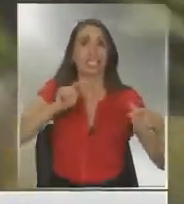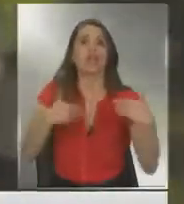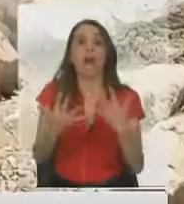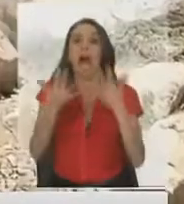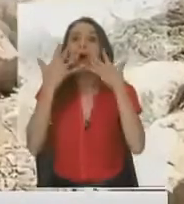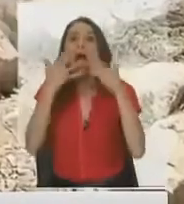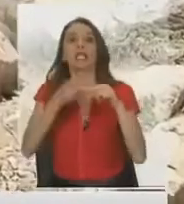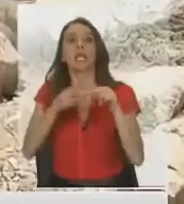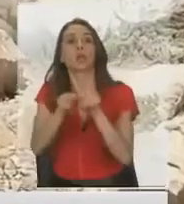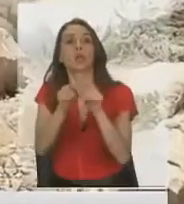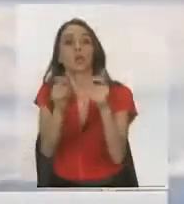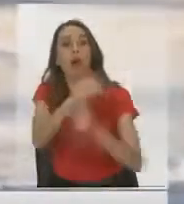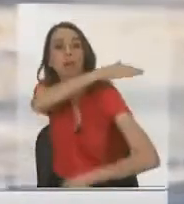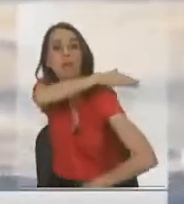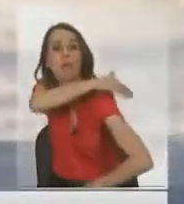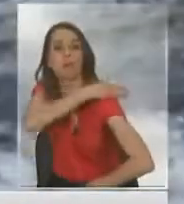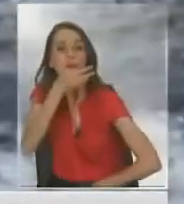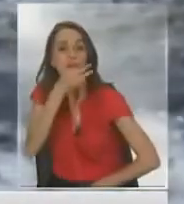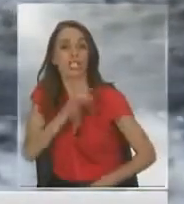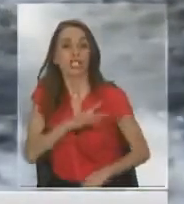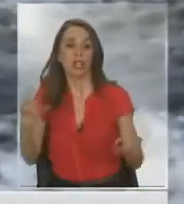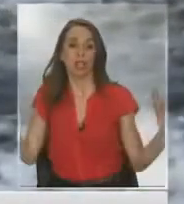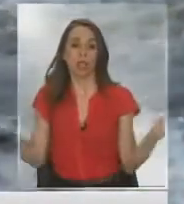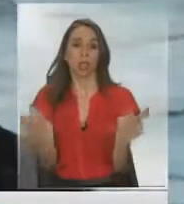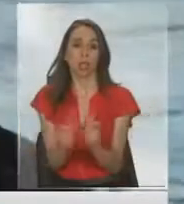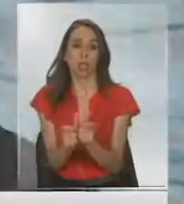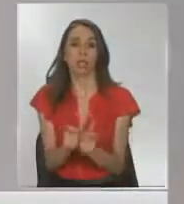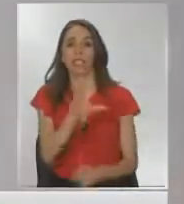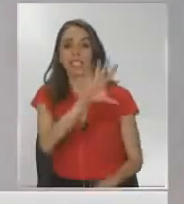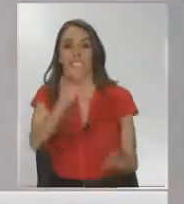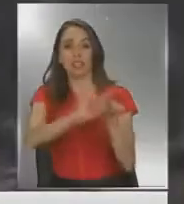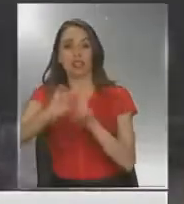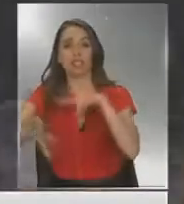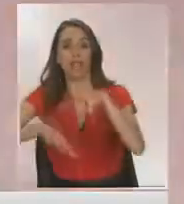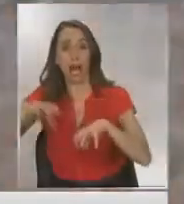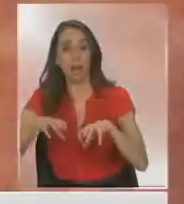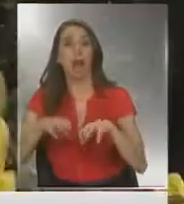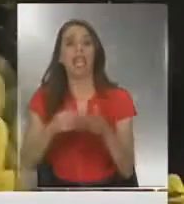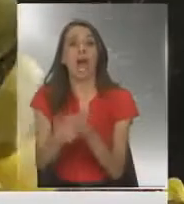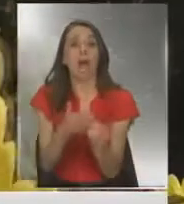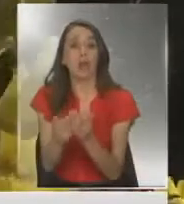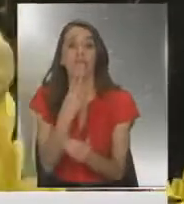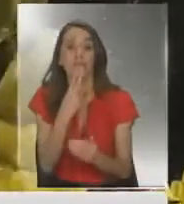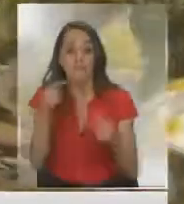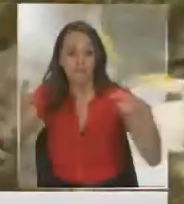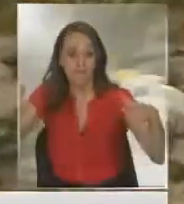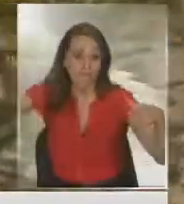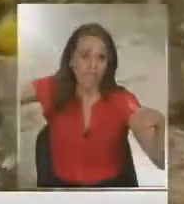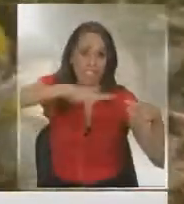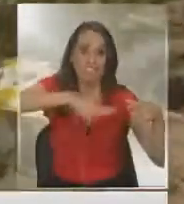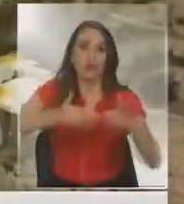verde que queda muy poco en Chile. Más de 500 especies de vida silvestre habitan en uno de los